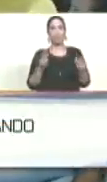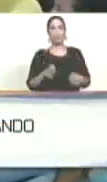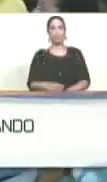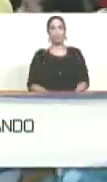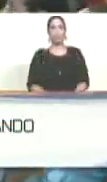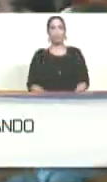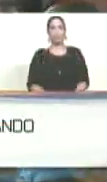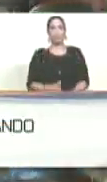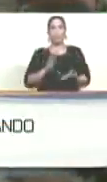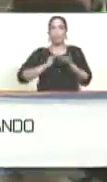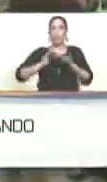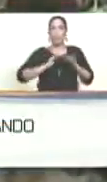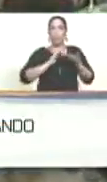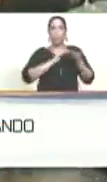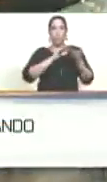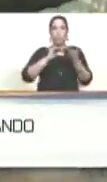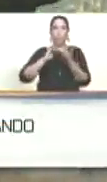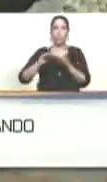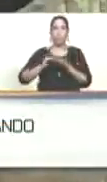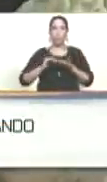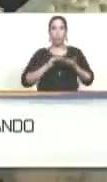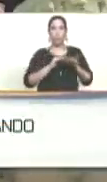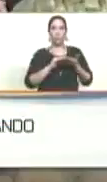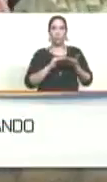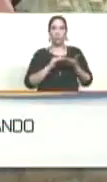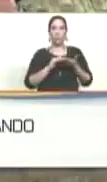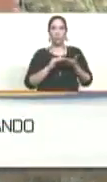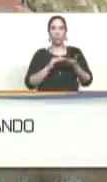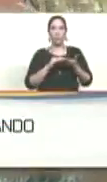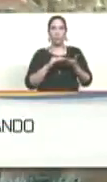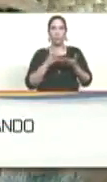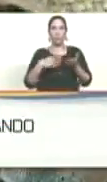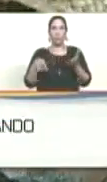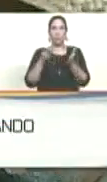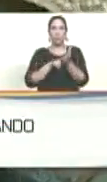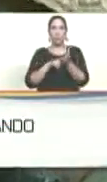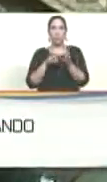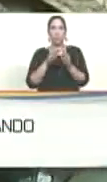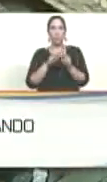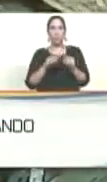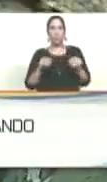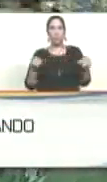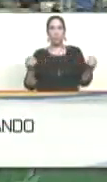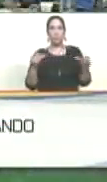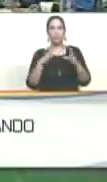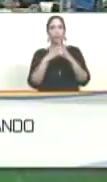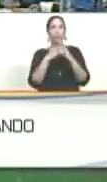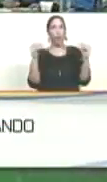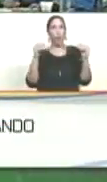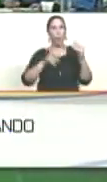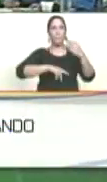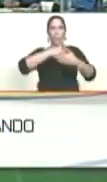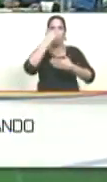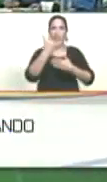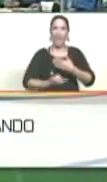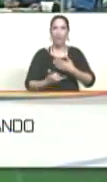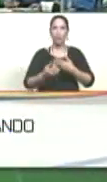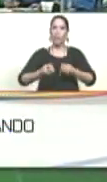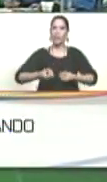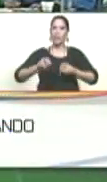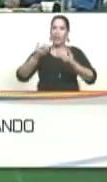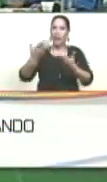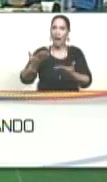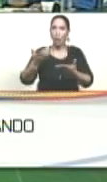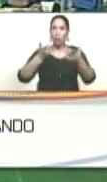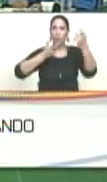y solucionarse y regresarse las tierras de todos los proyectos entregados por el